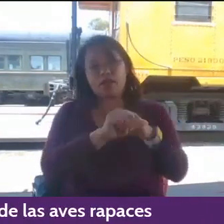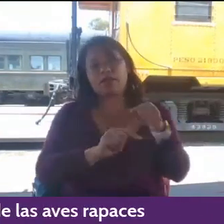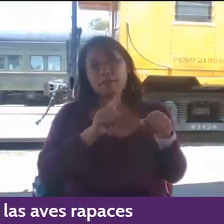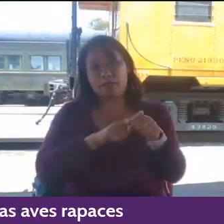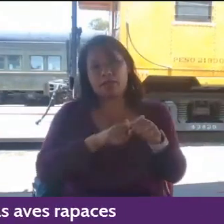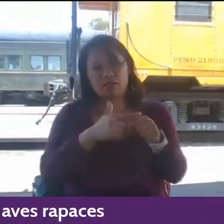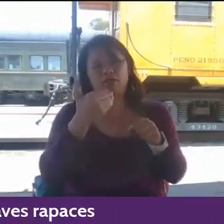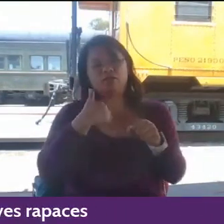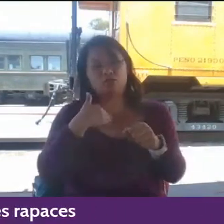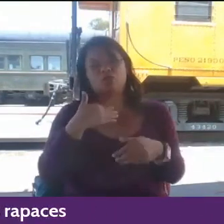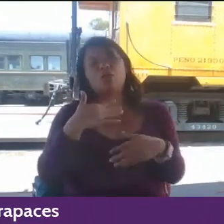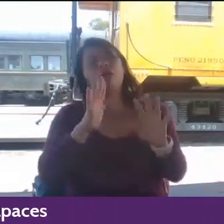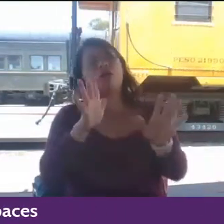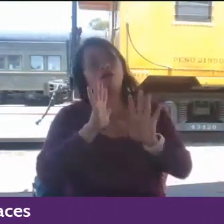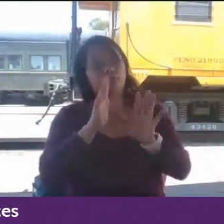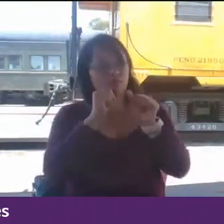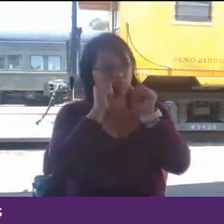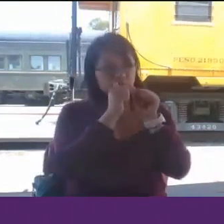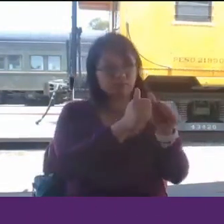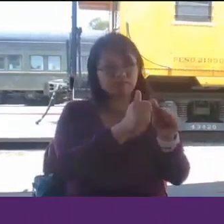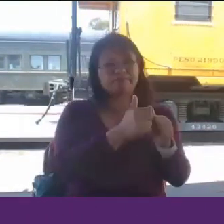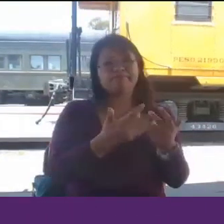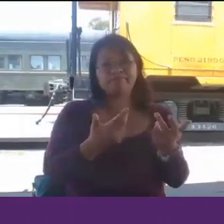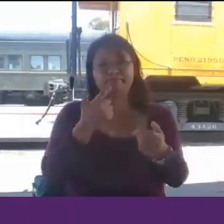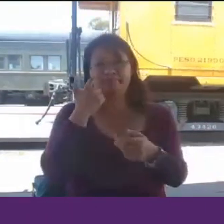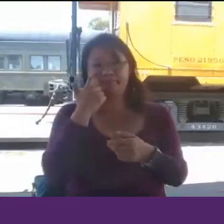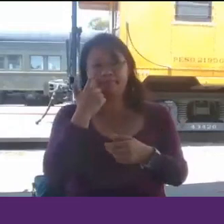que podamos hacer una evaluación rápida y ya vemos qué es lo que conviene.